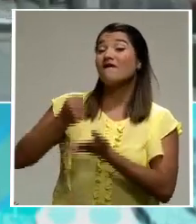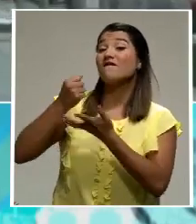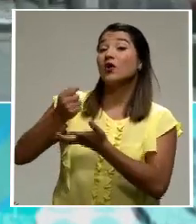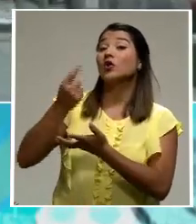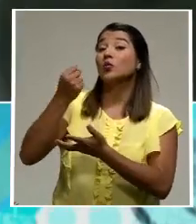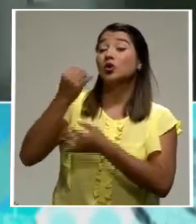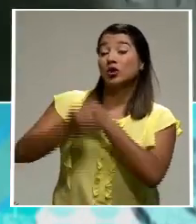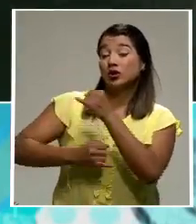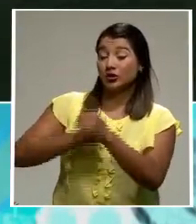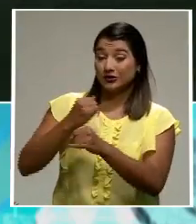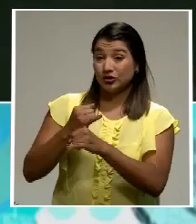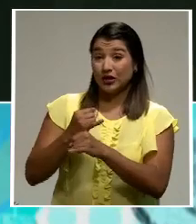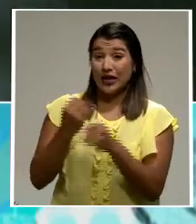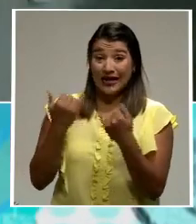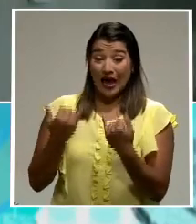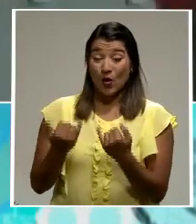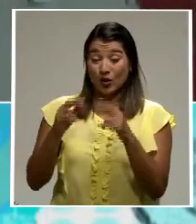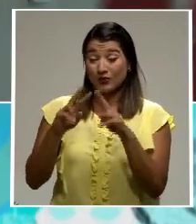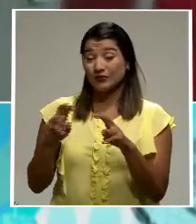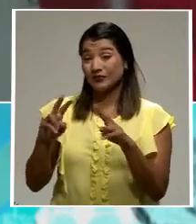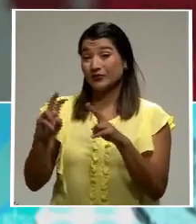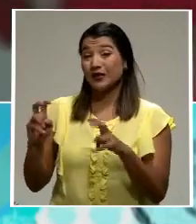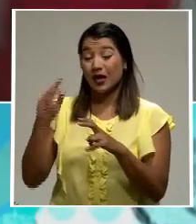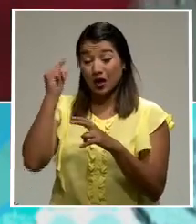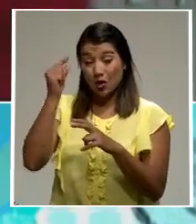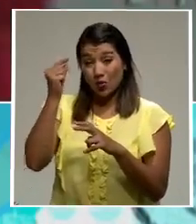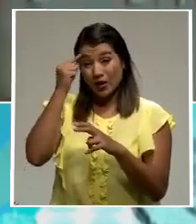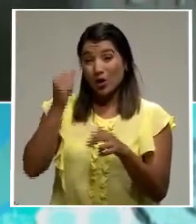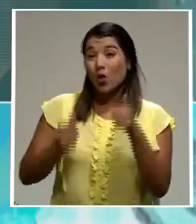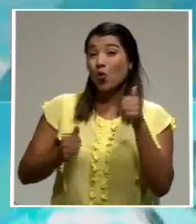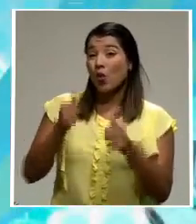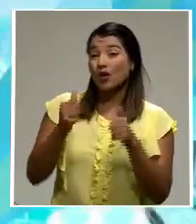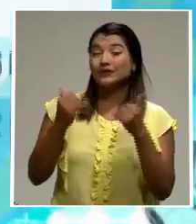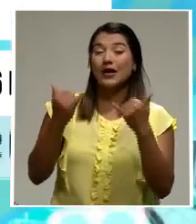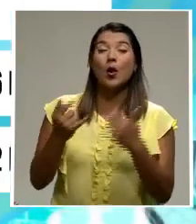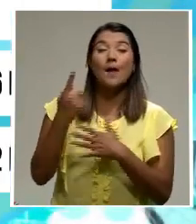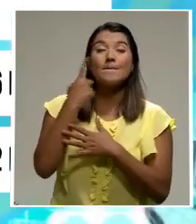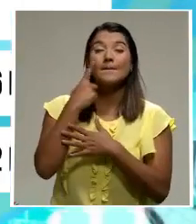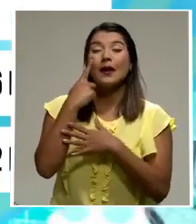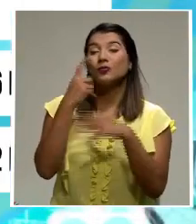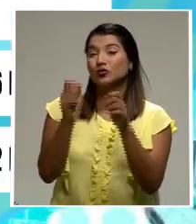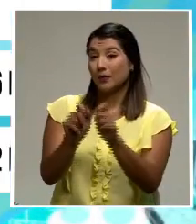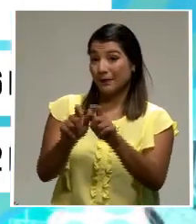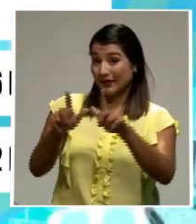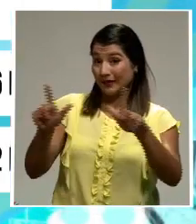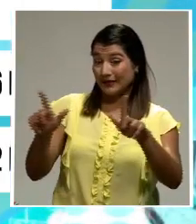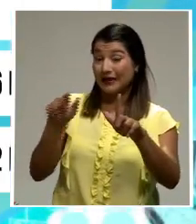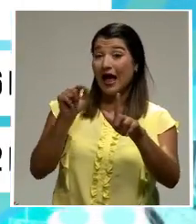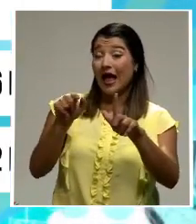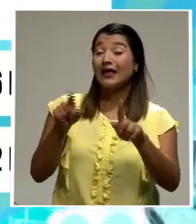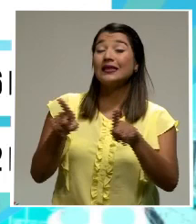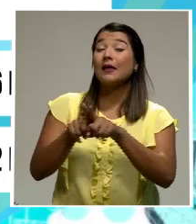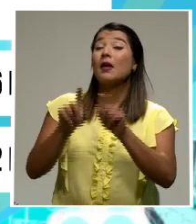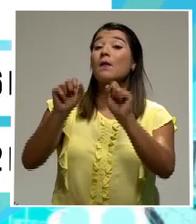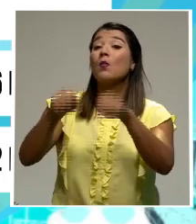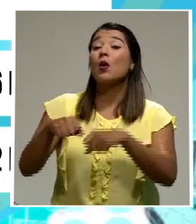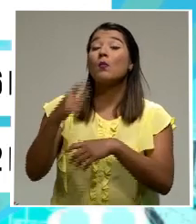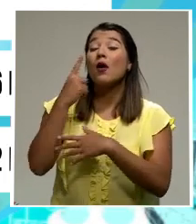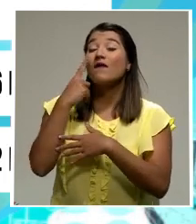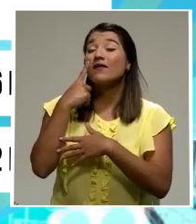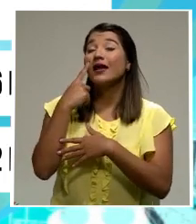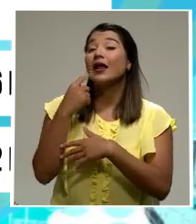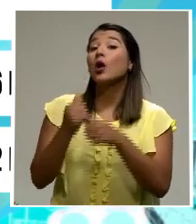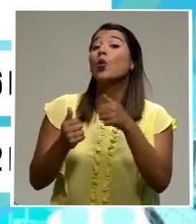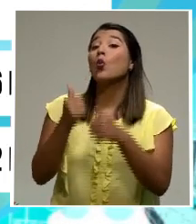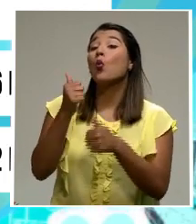acá en el primer poder de la República. ¿Cuáles son? Vamos a verlos a continuación en una pantalla donde también vamos a ver en qué comisión se